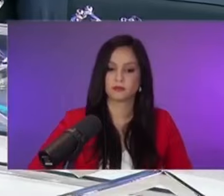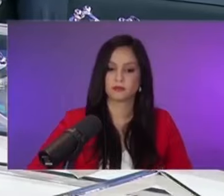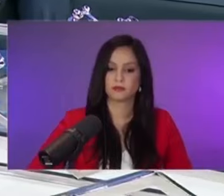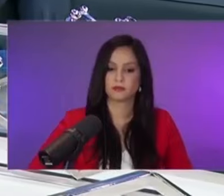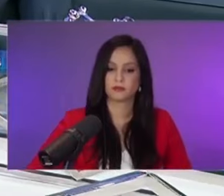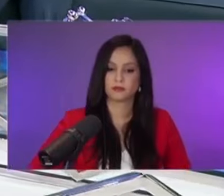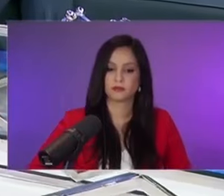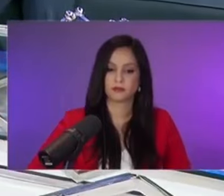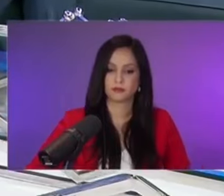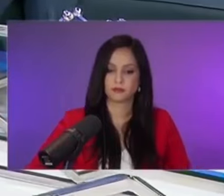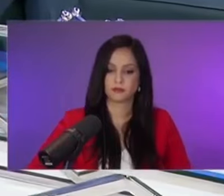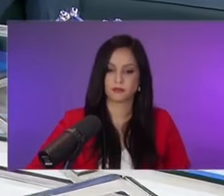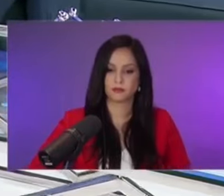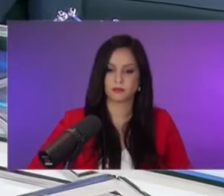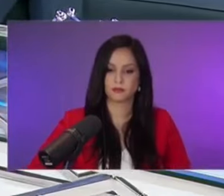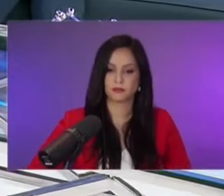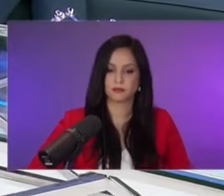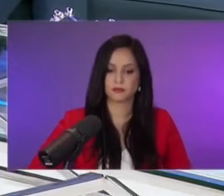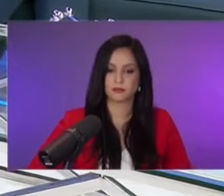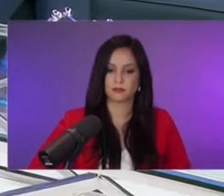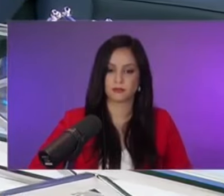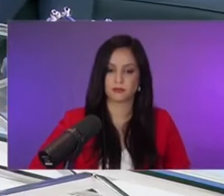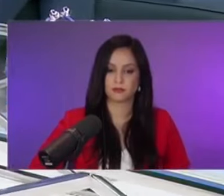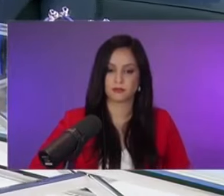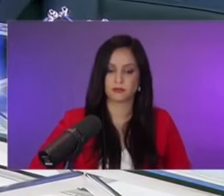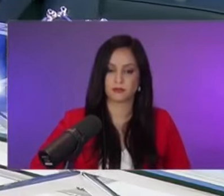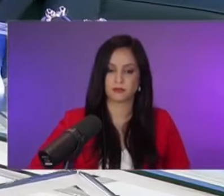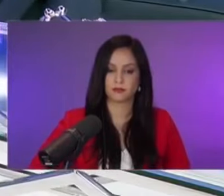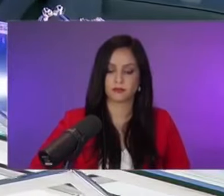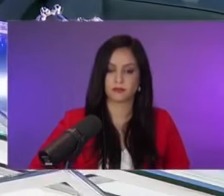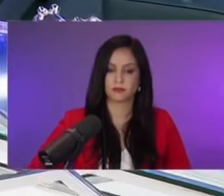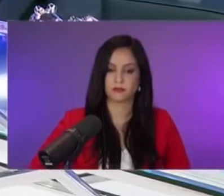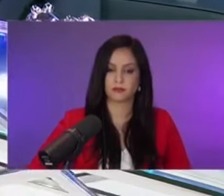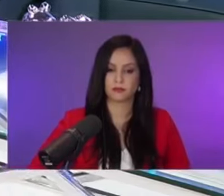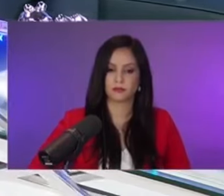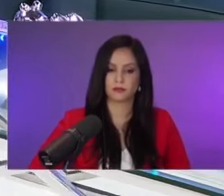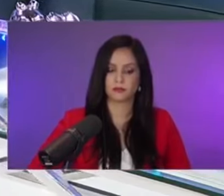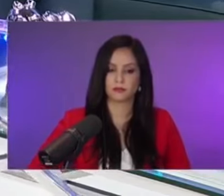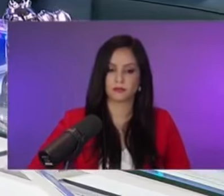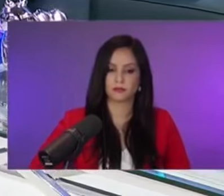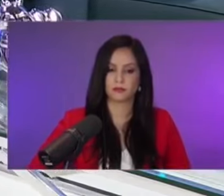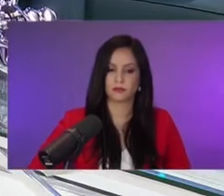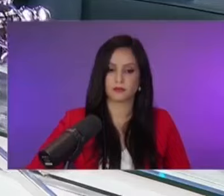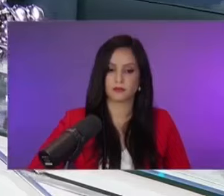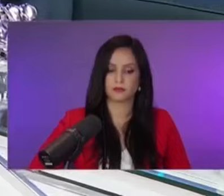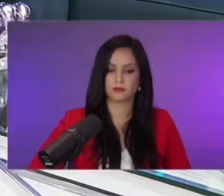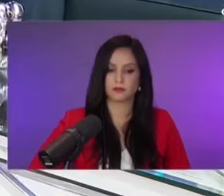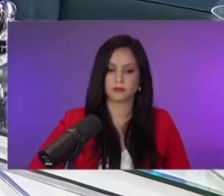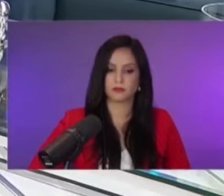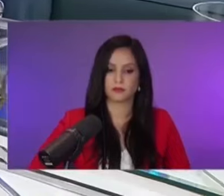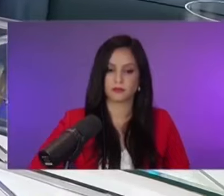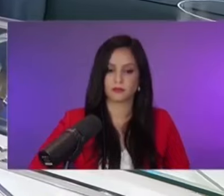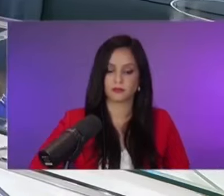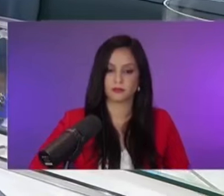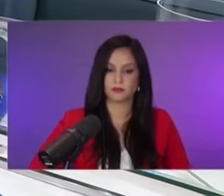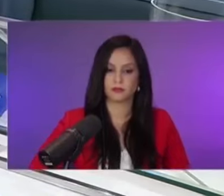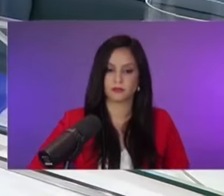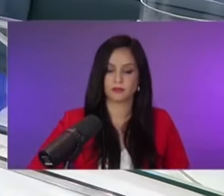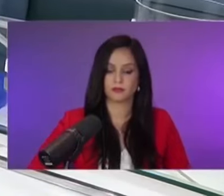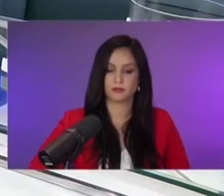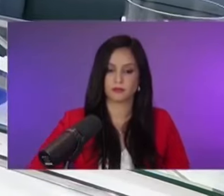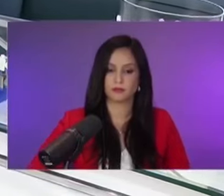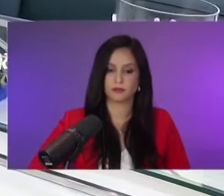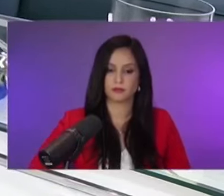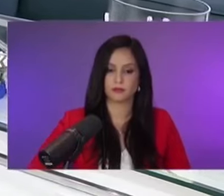quedan cerca de 25 millones de toneladas métricas cuando tú le sumas las demás reservas que hay en las zonas del Turco en la parte occidental